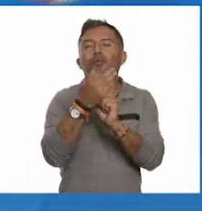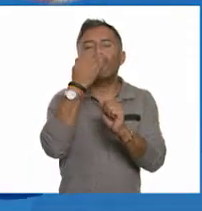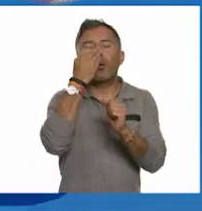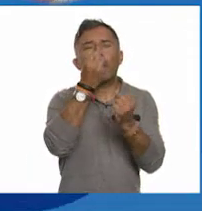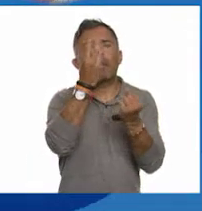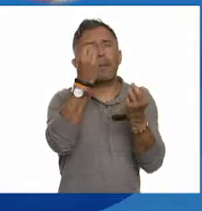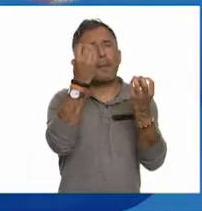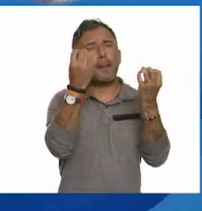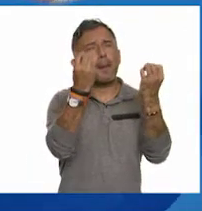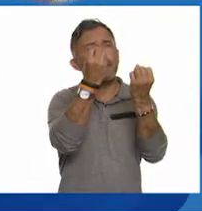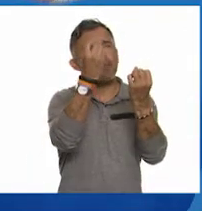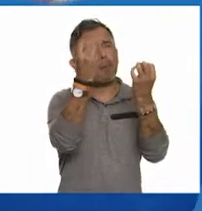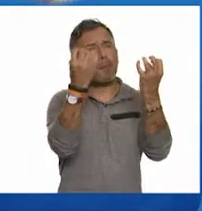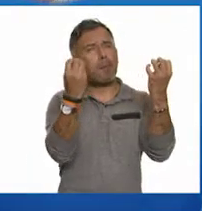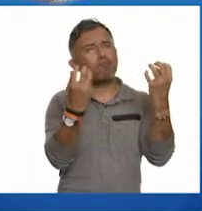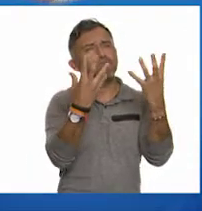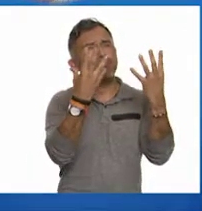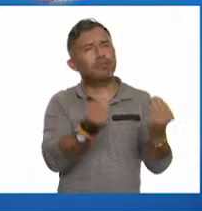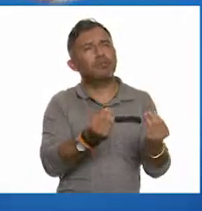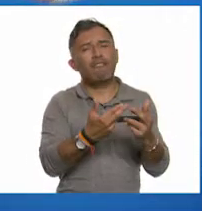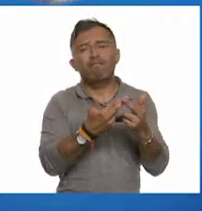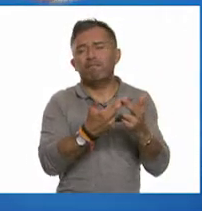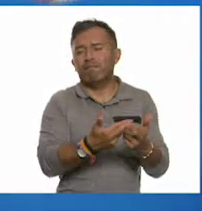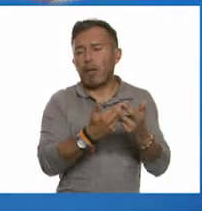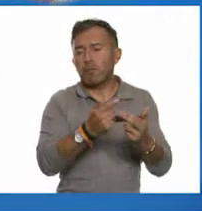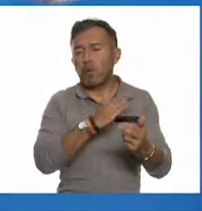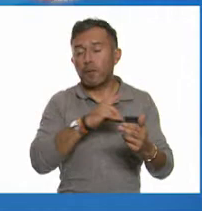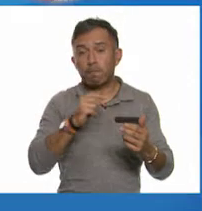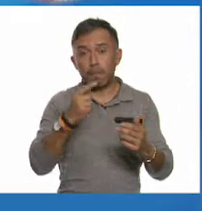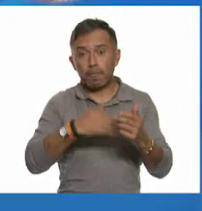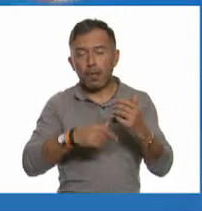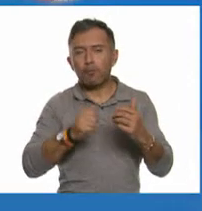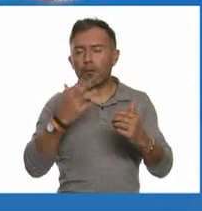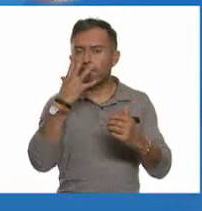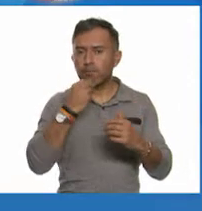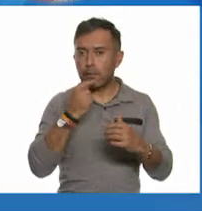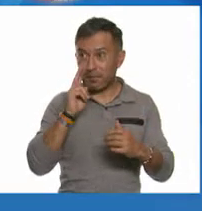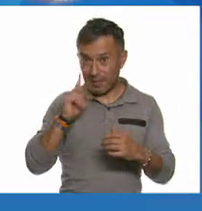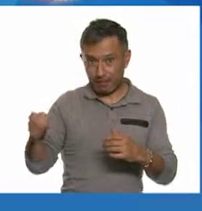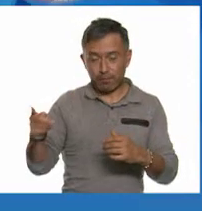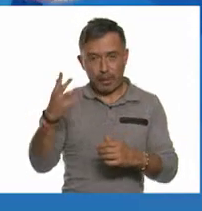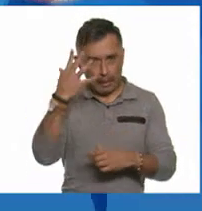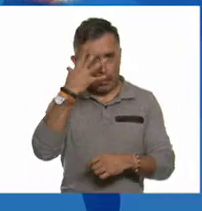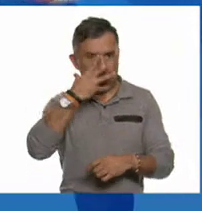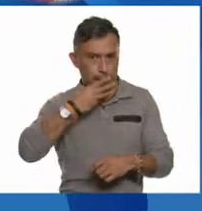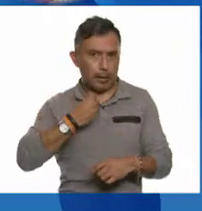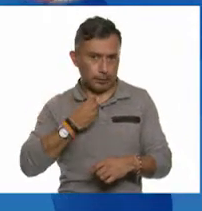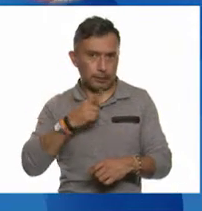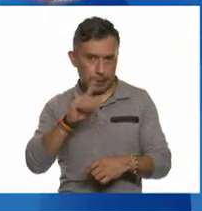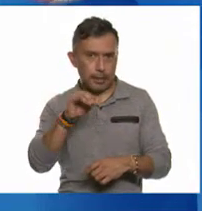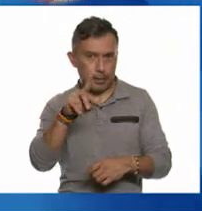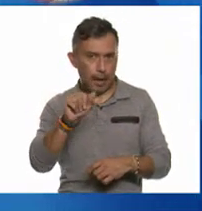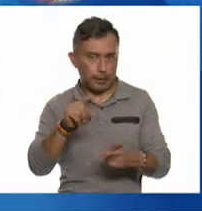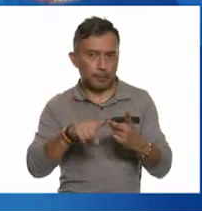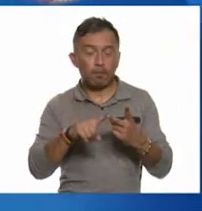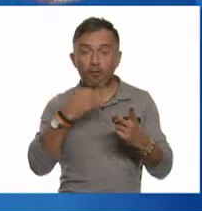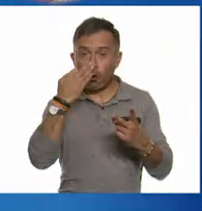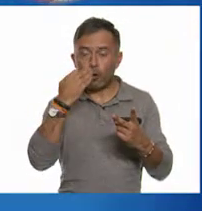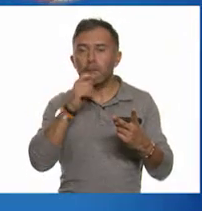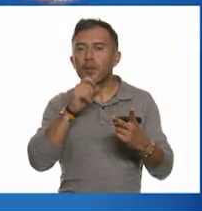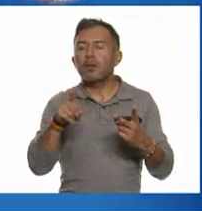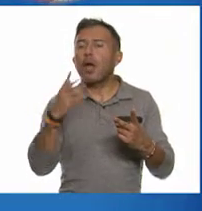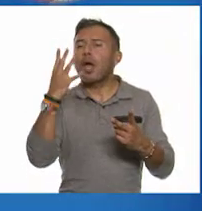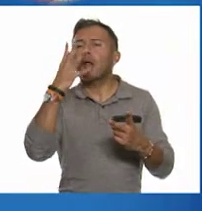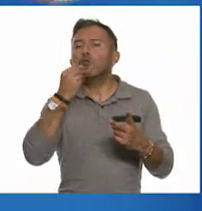otoño daban hermosos frutos. Ahí tenemos, por ejemplo, lindas, que describe a las flores, y hermosos, que describe a